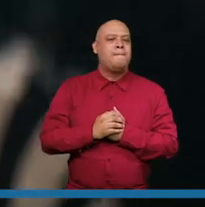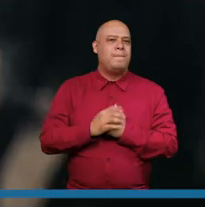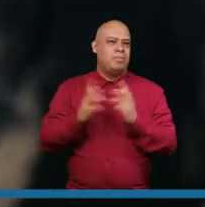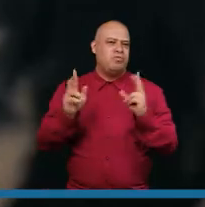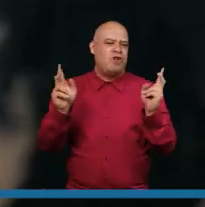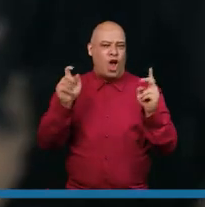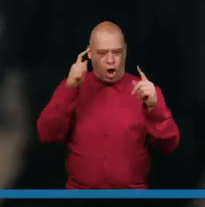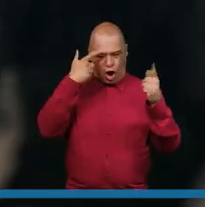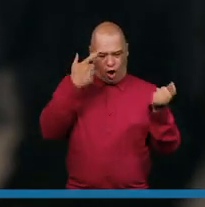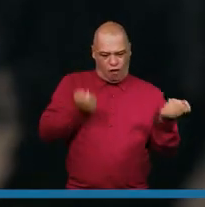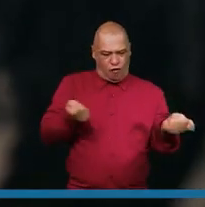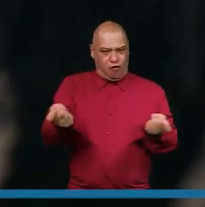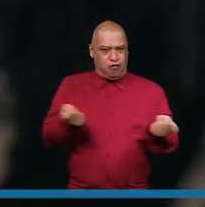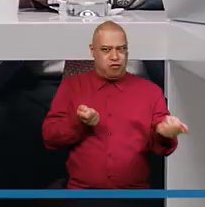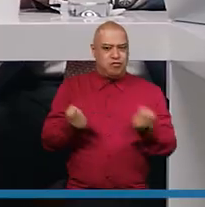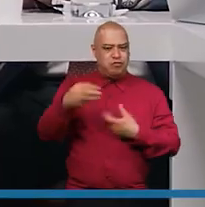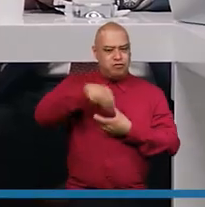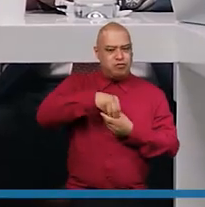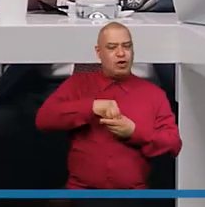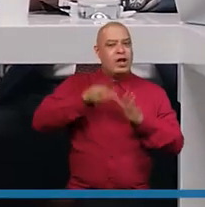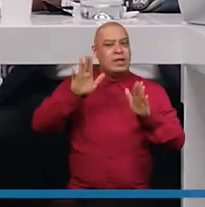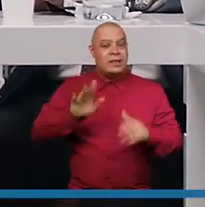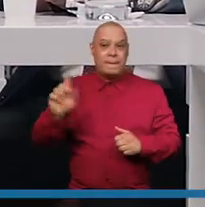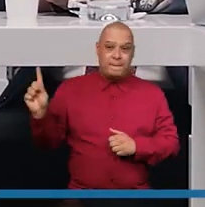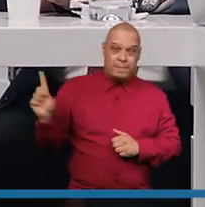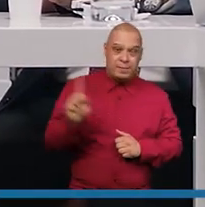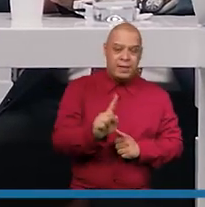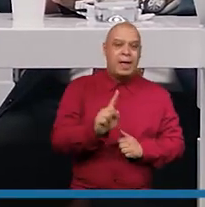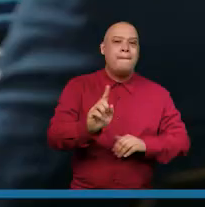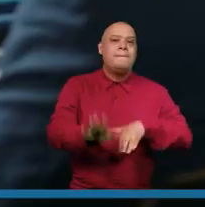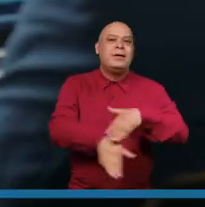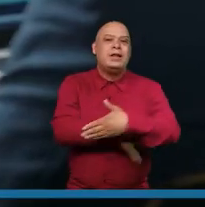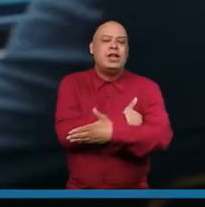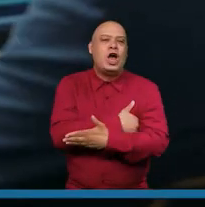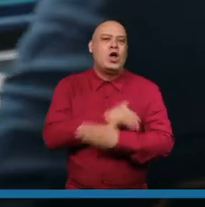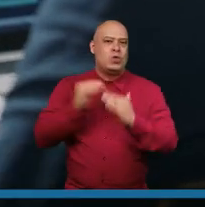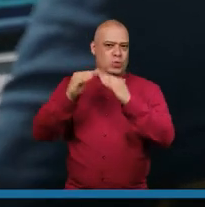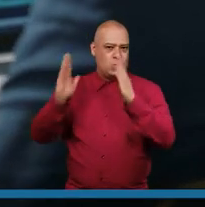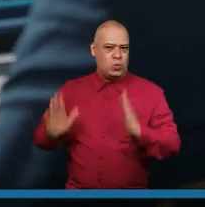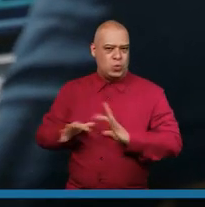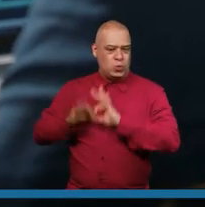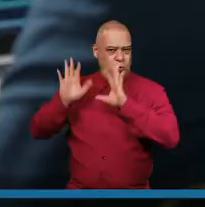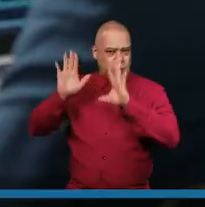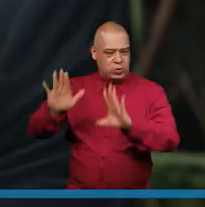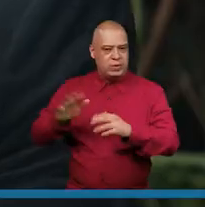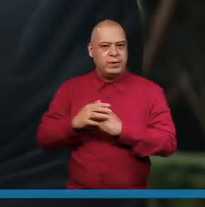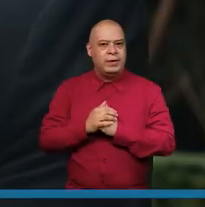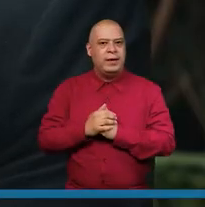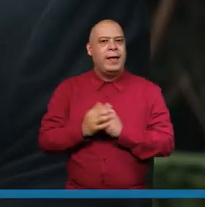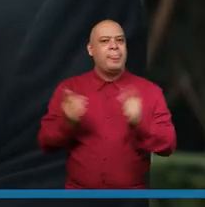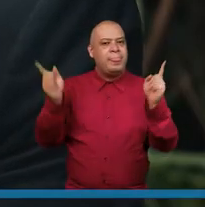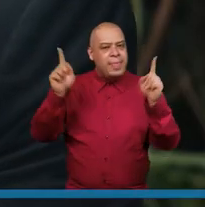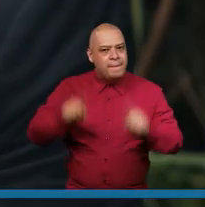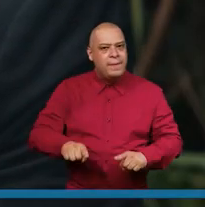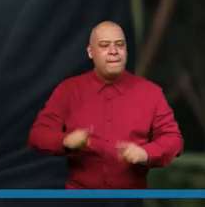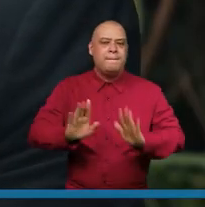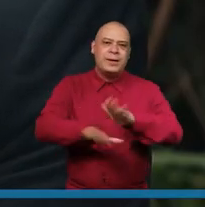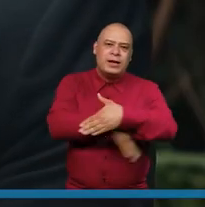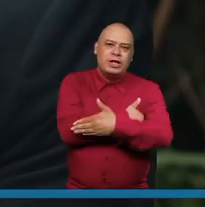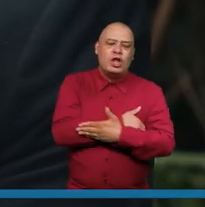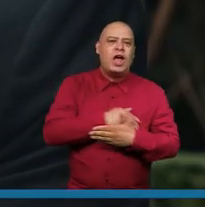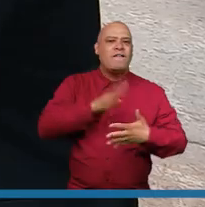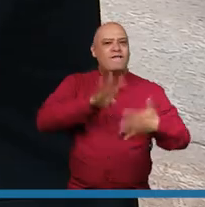de los temas de gobernanza. También vino representante del Ministerio de Vivienda de Marruecos. También tuvimos representantes